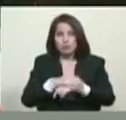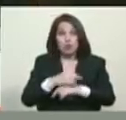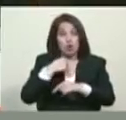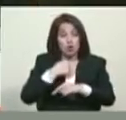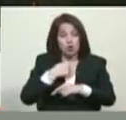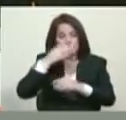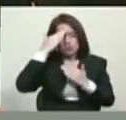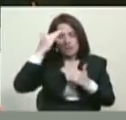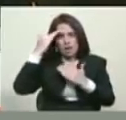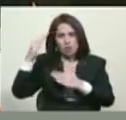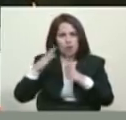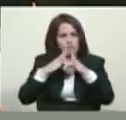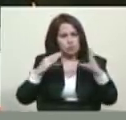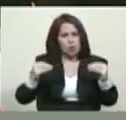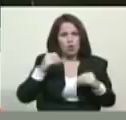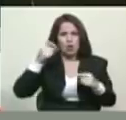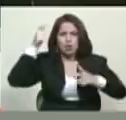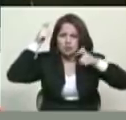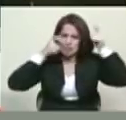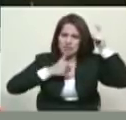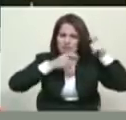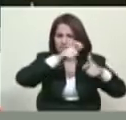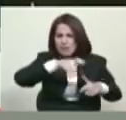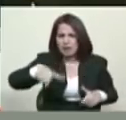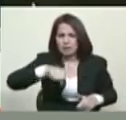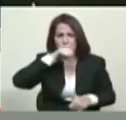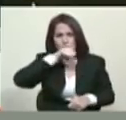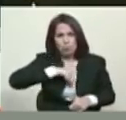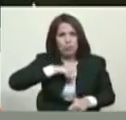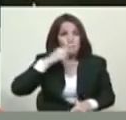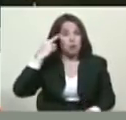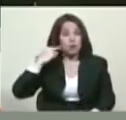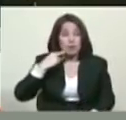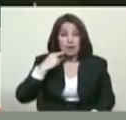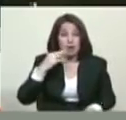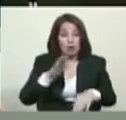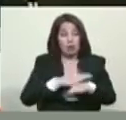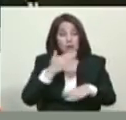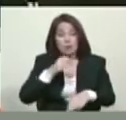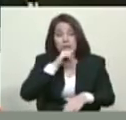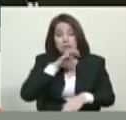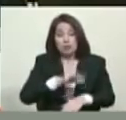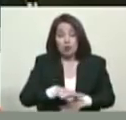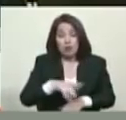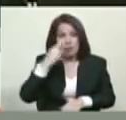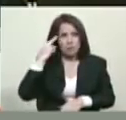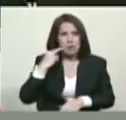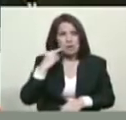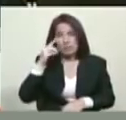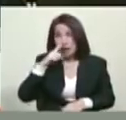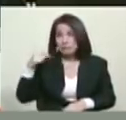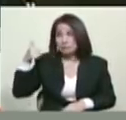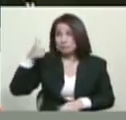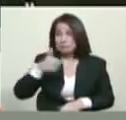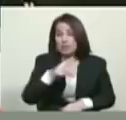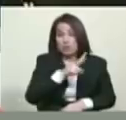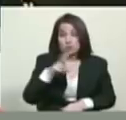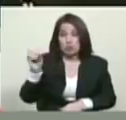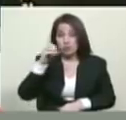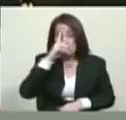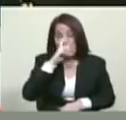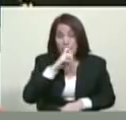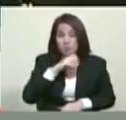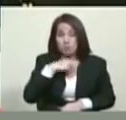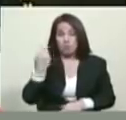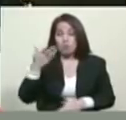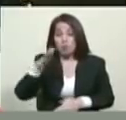especial bolivarianos. Todos somos bolivarianos, porque venimos de un gran líder hace 200 años que ha dado su vida